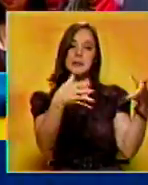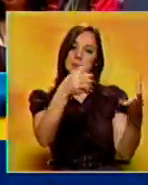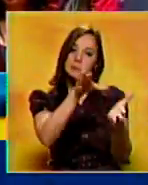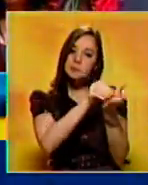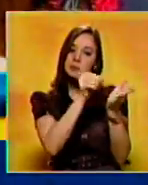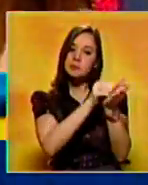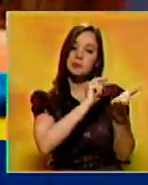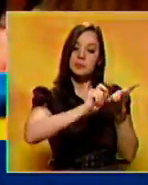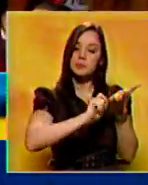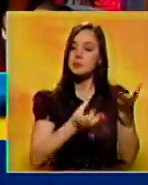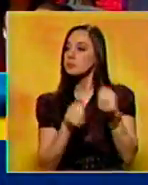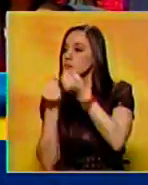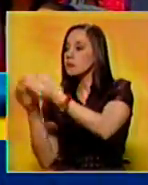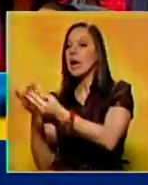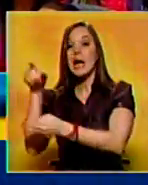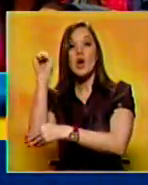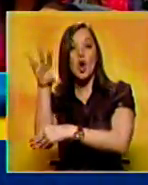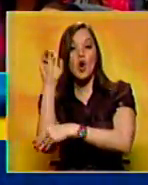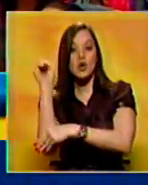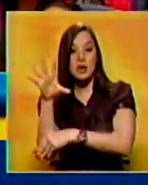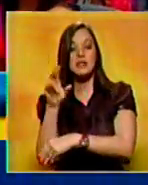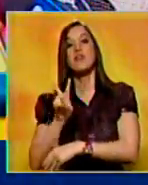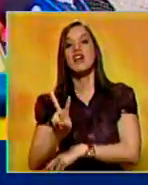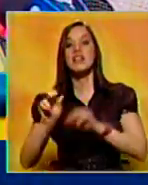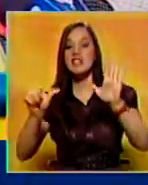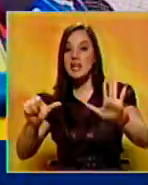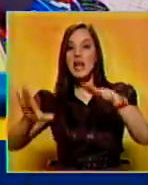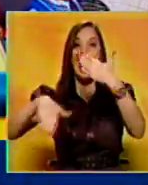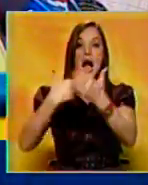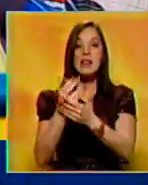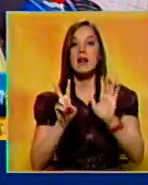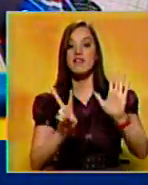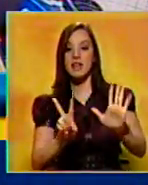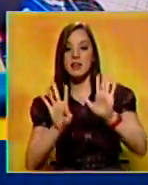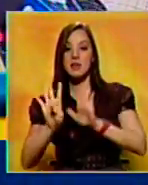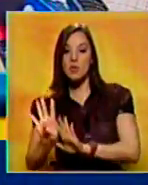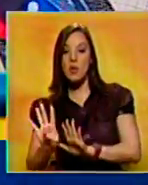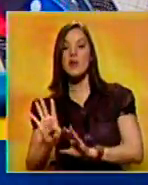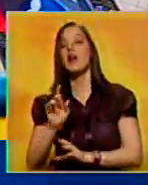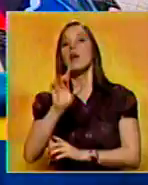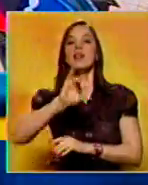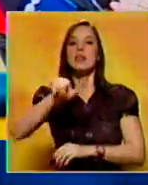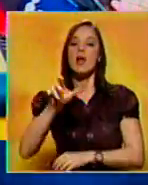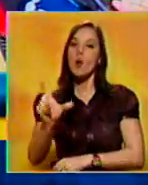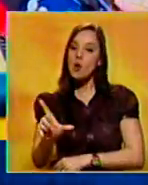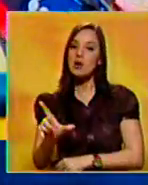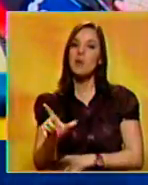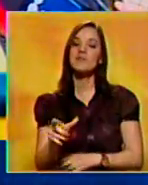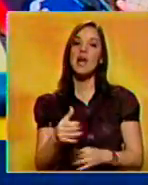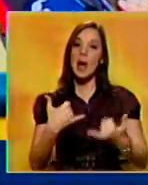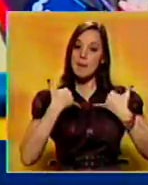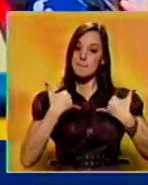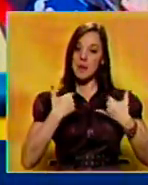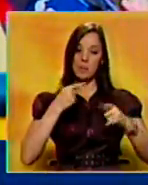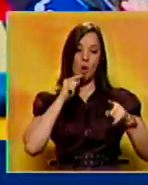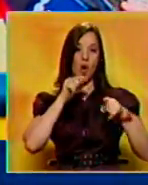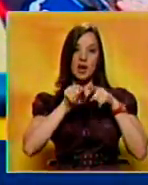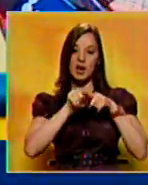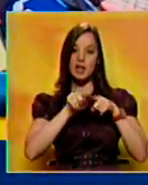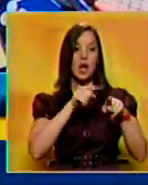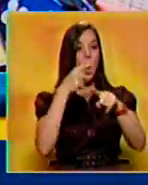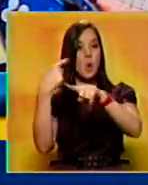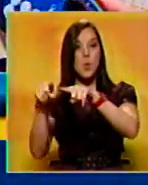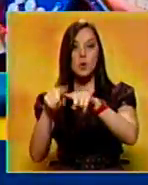efectuará en Caracas del 26 al 29 de julio. La crítica y la autocrítica forma parte de un sistema de valores donde está la